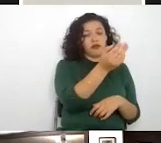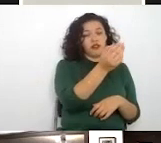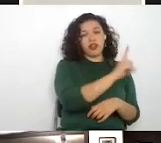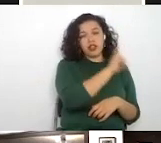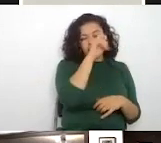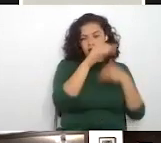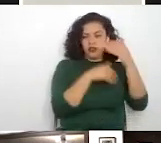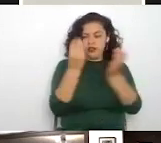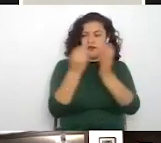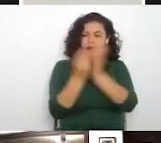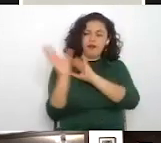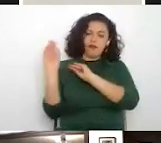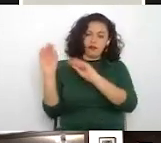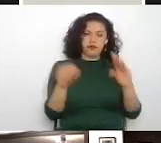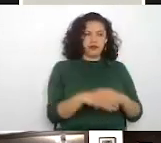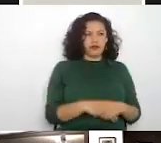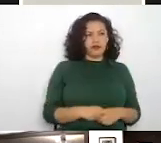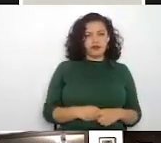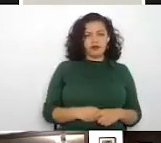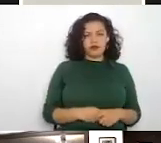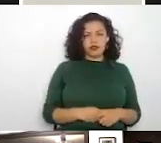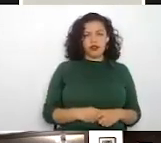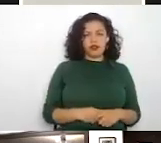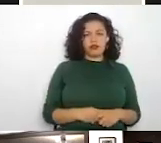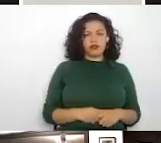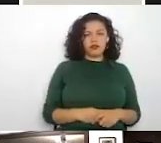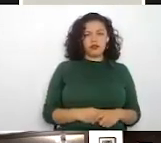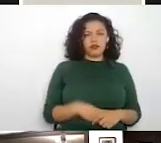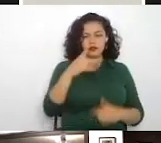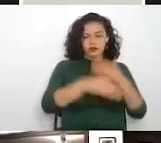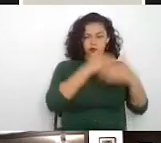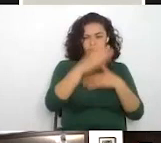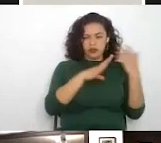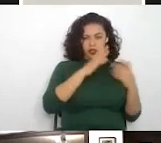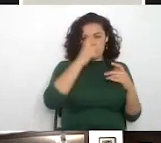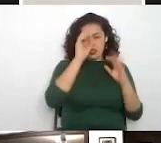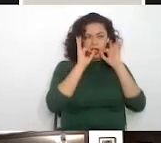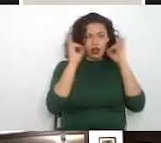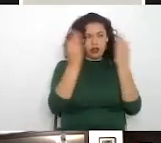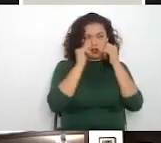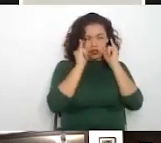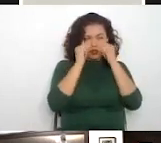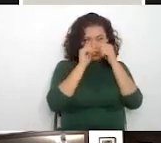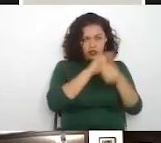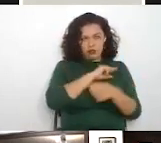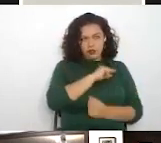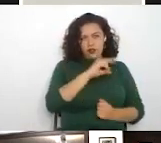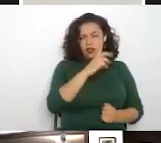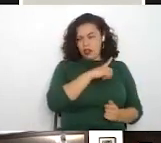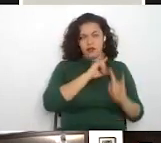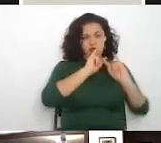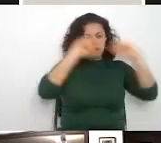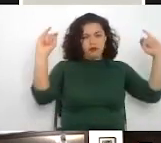de capacitación, ¿sí? En algún lugar de su procedimiento debe de aparecer la Junta de Asistencia Privada. ¿Y pertenece a